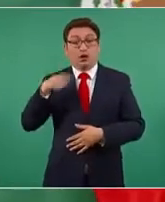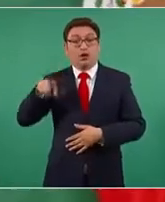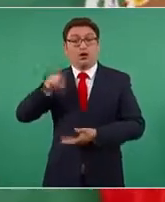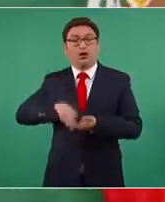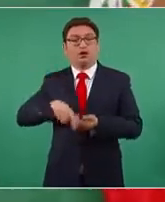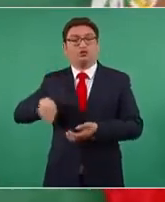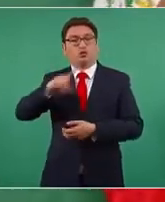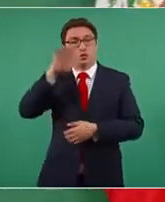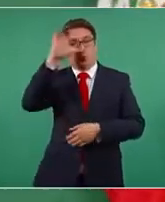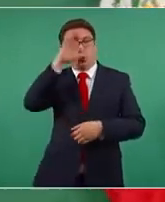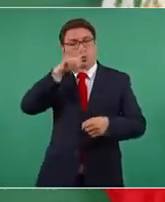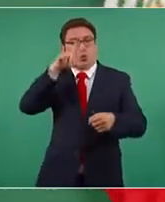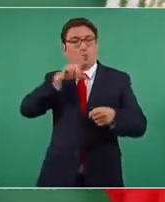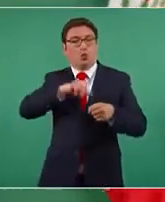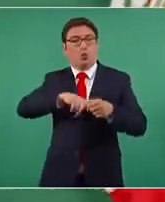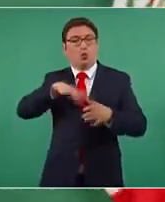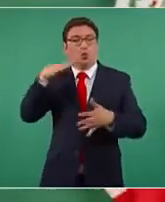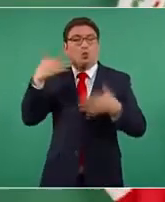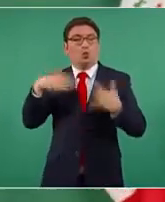el mundo.